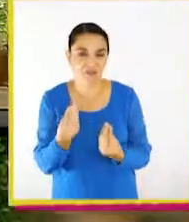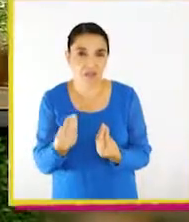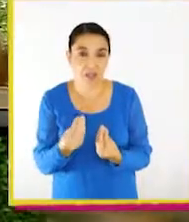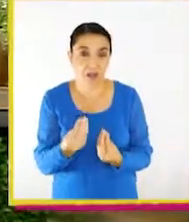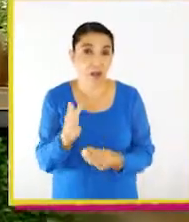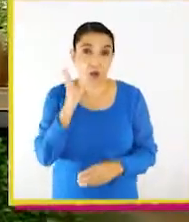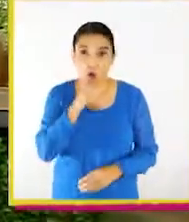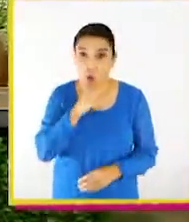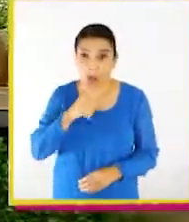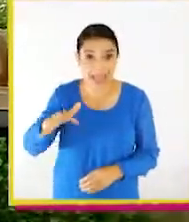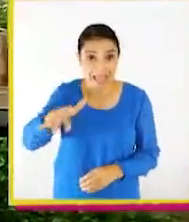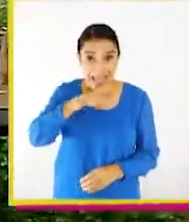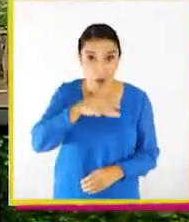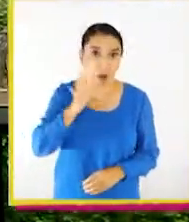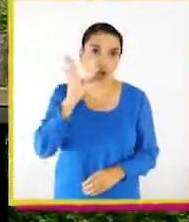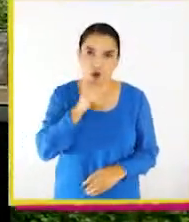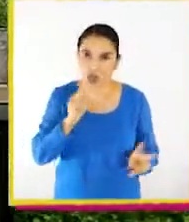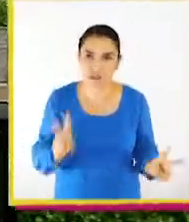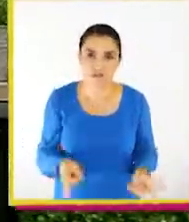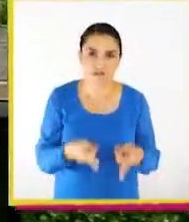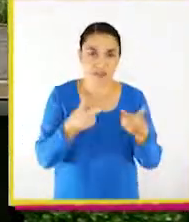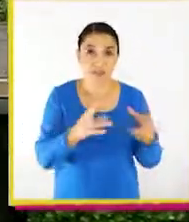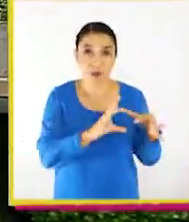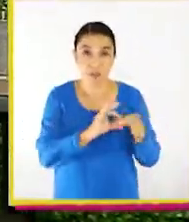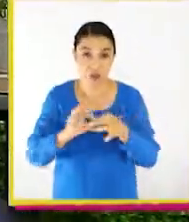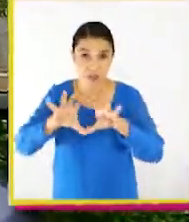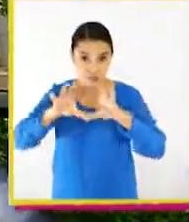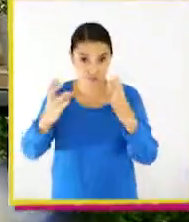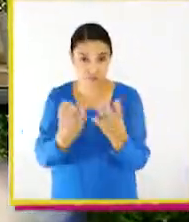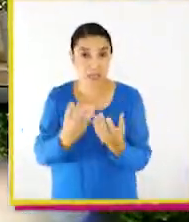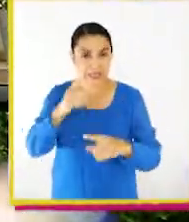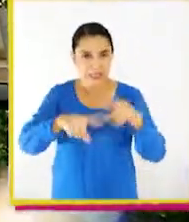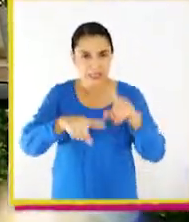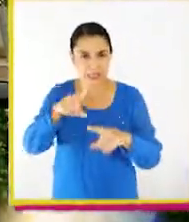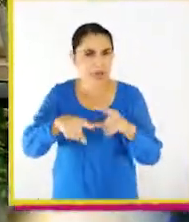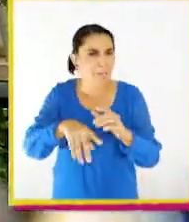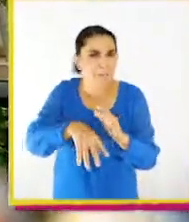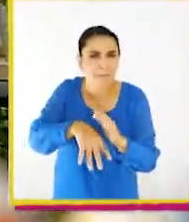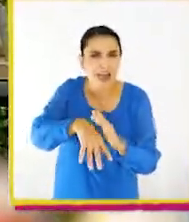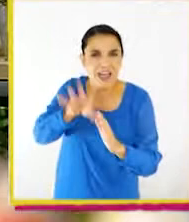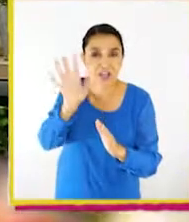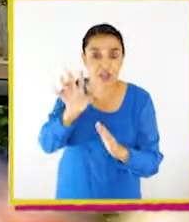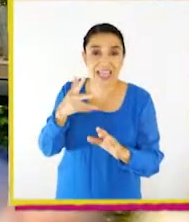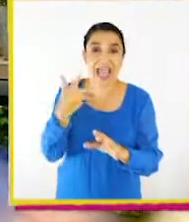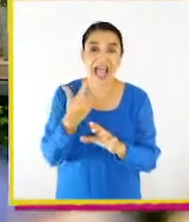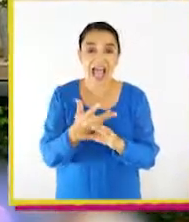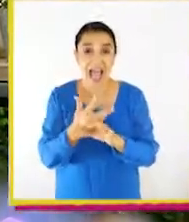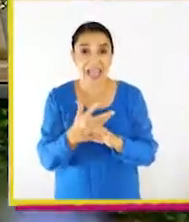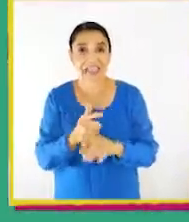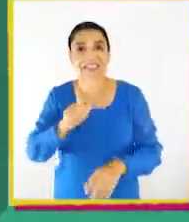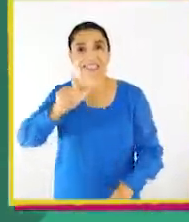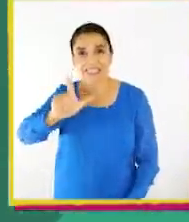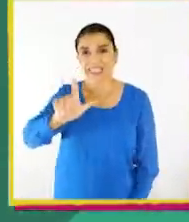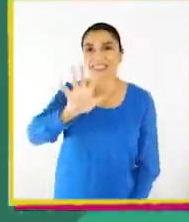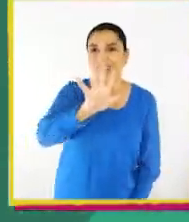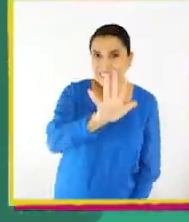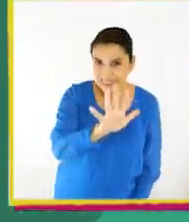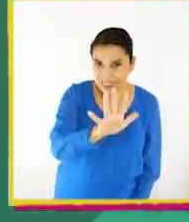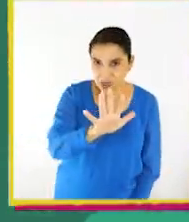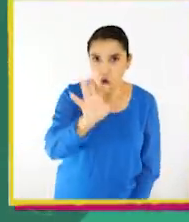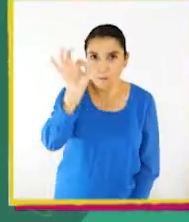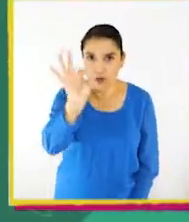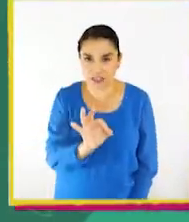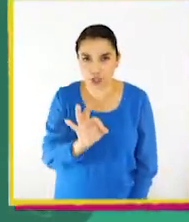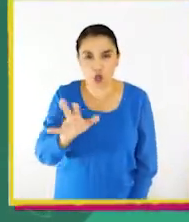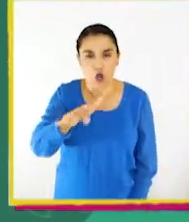no hay vida. Es por eso que nuestro planeta, la Tierra, en su mayoría está compuesto por un